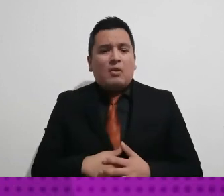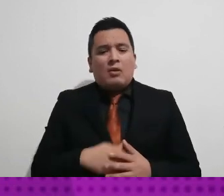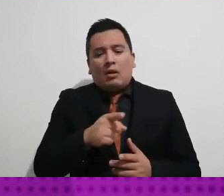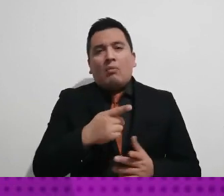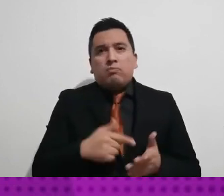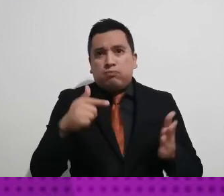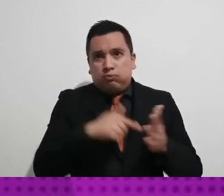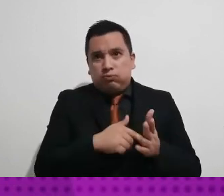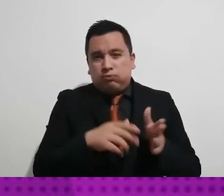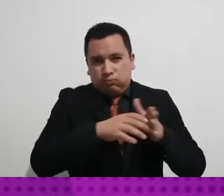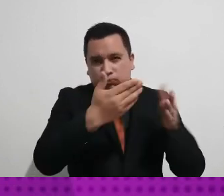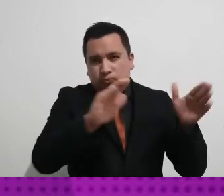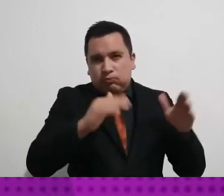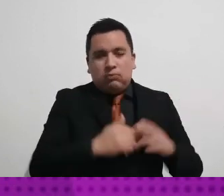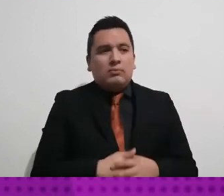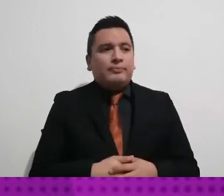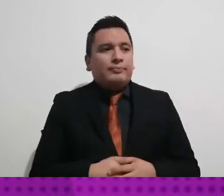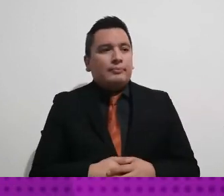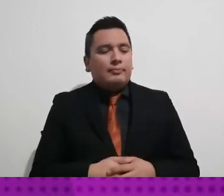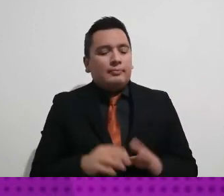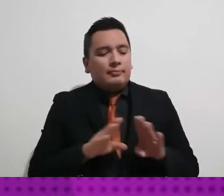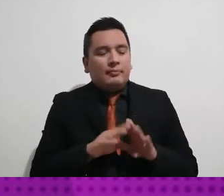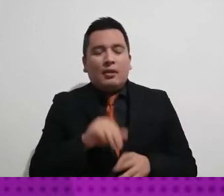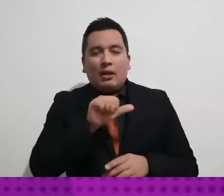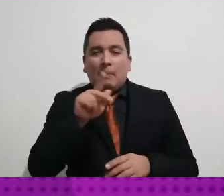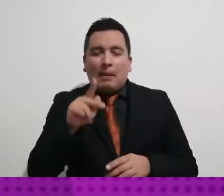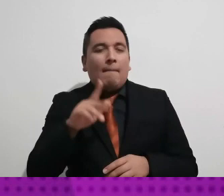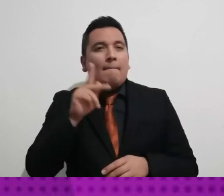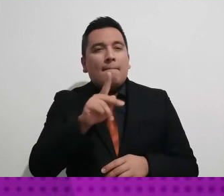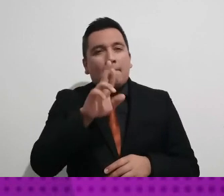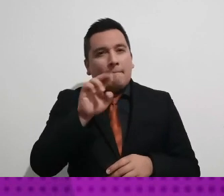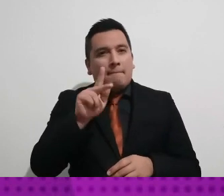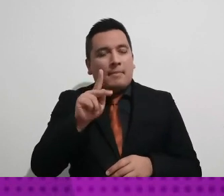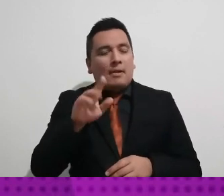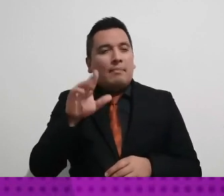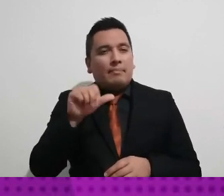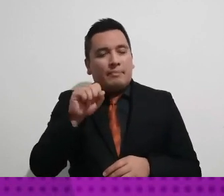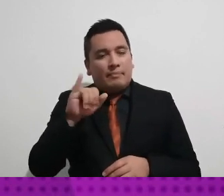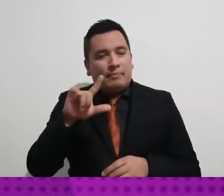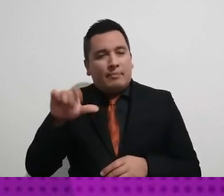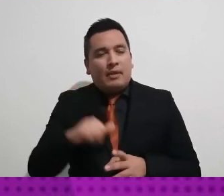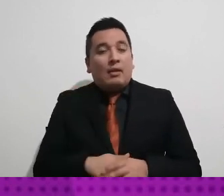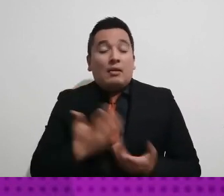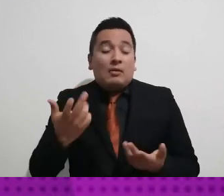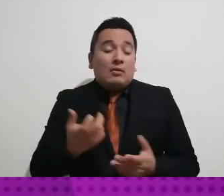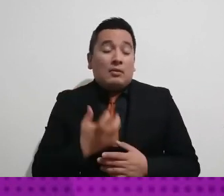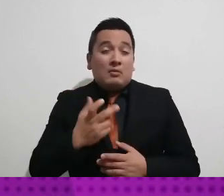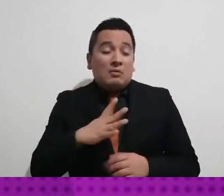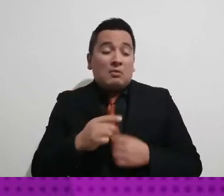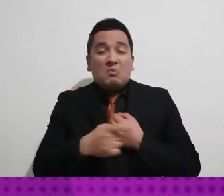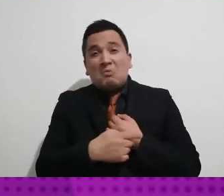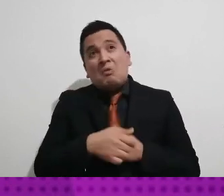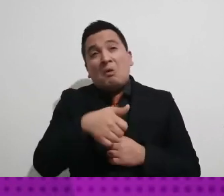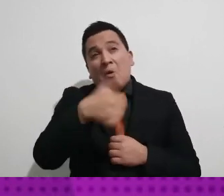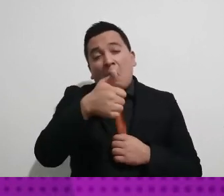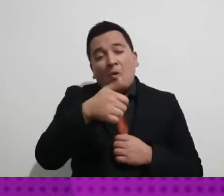datos en las casillas, bueno, a través de la aplicación del PREP Casilla. Entonces, pues mira,